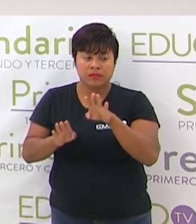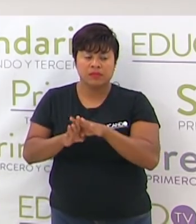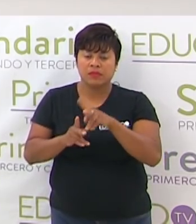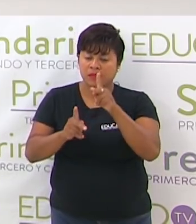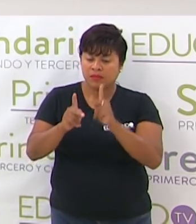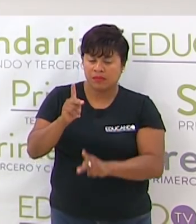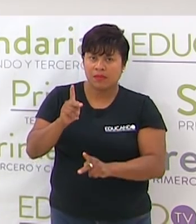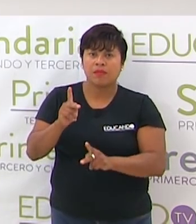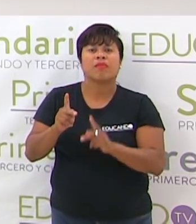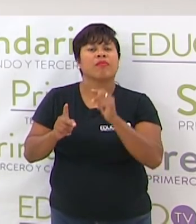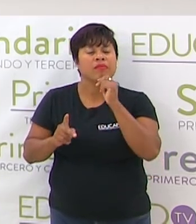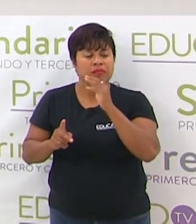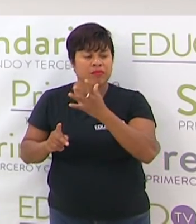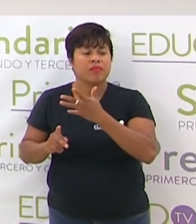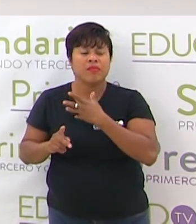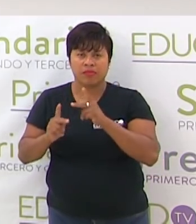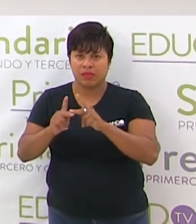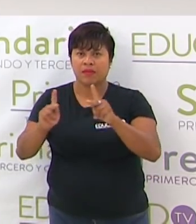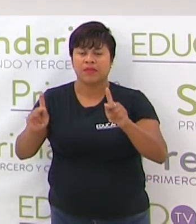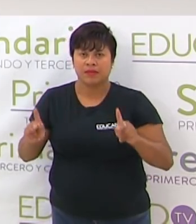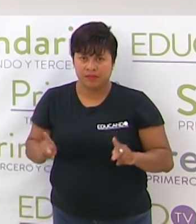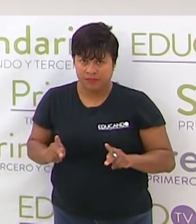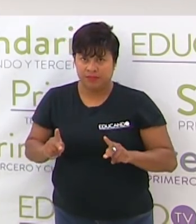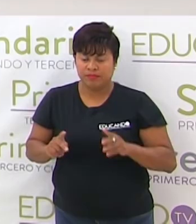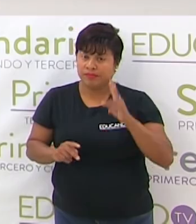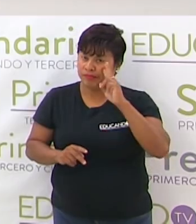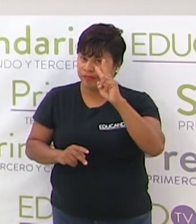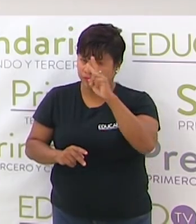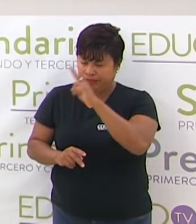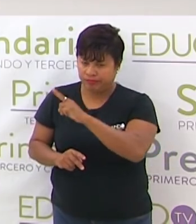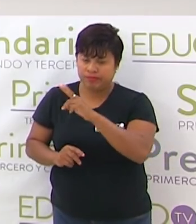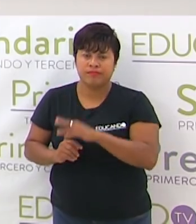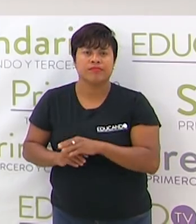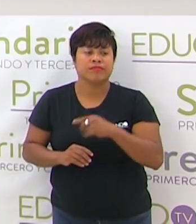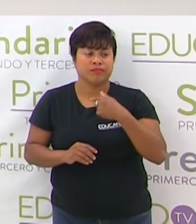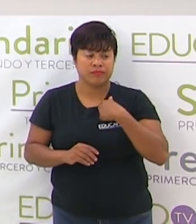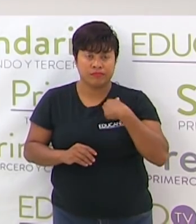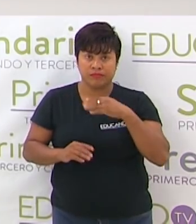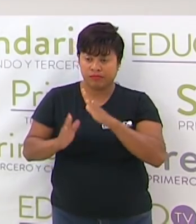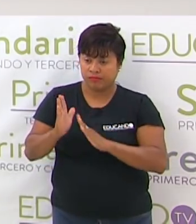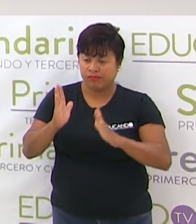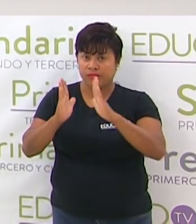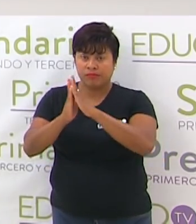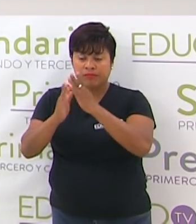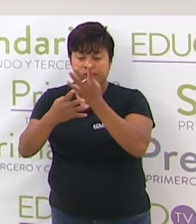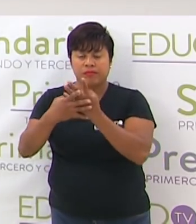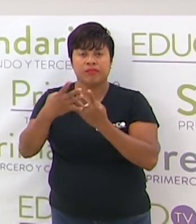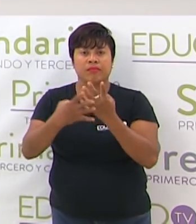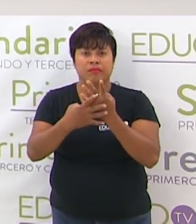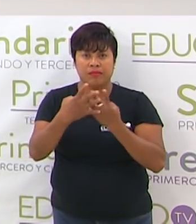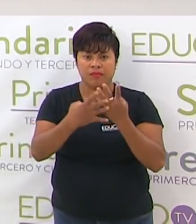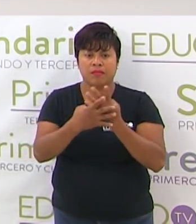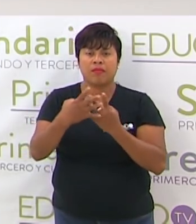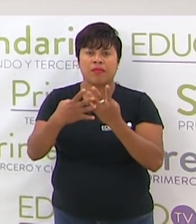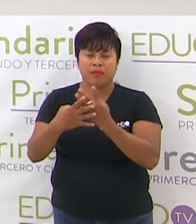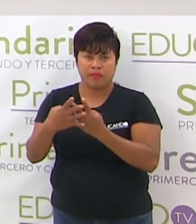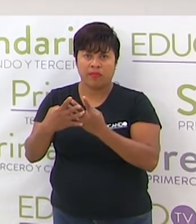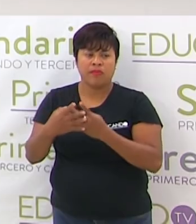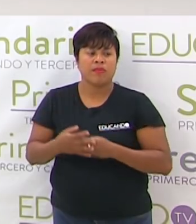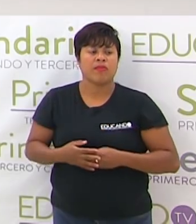viera incompleta, también tiene un perímetro. Observa, si yo la coloco